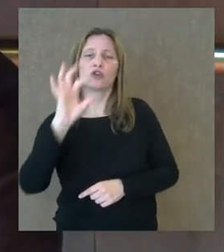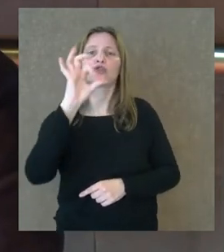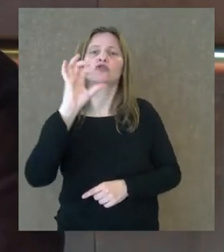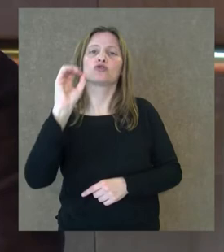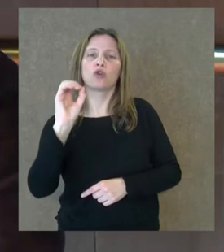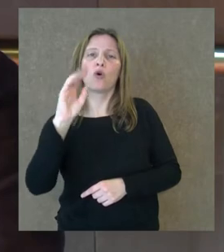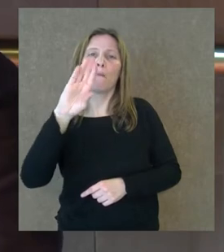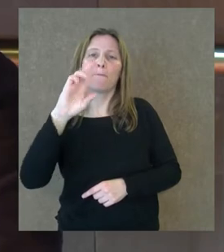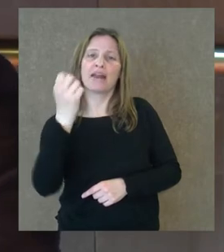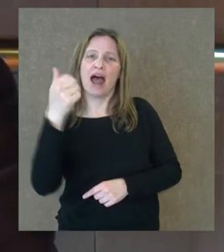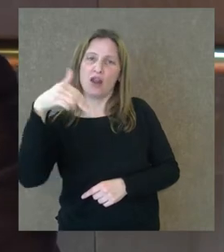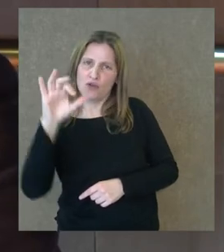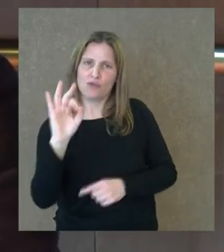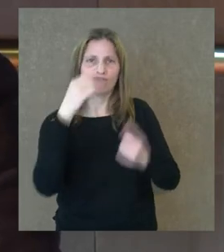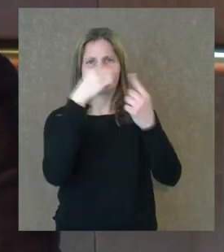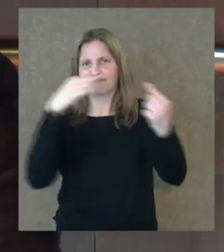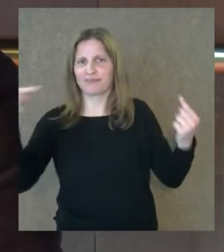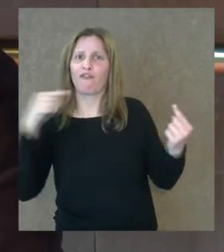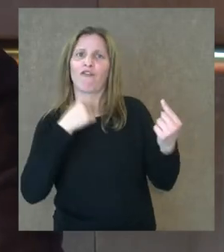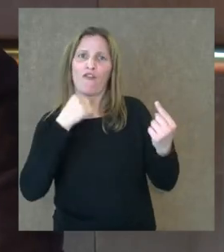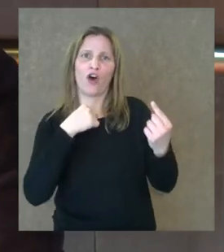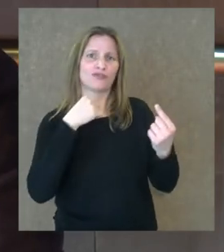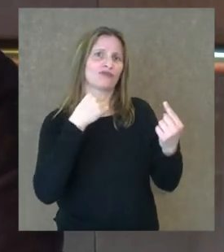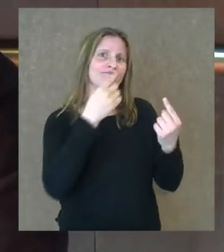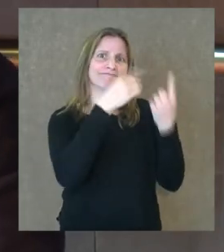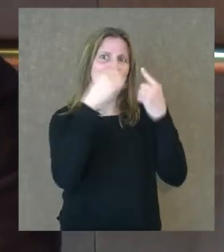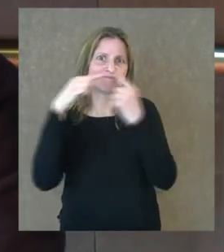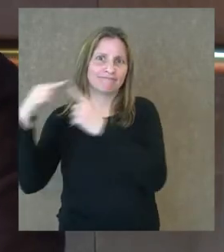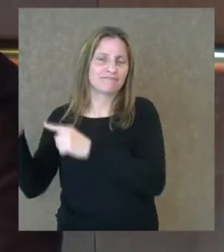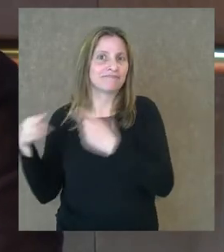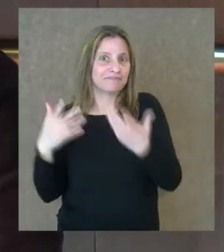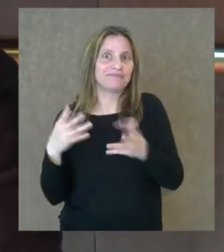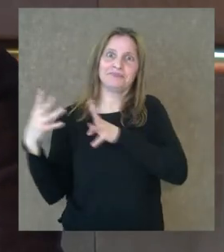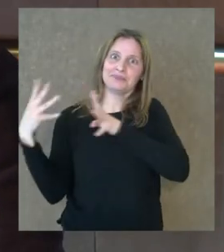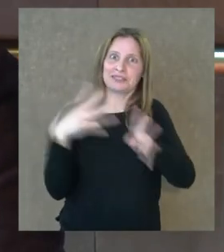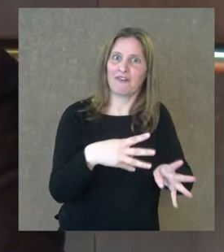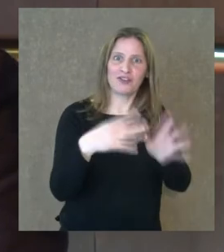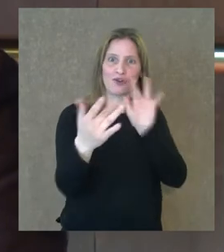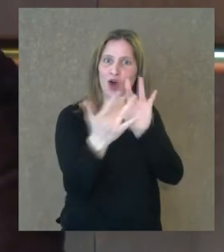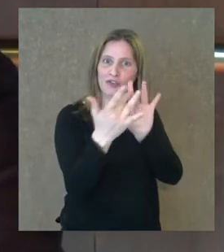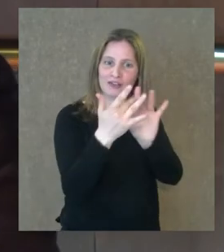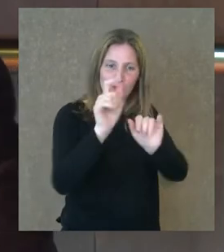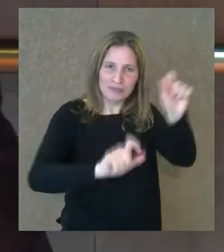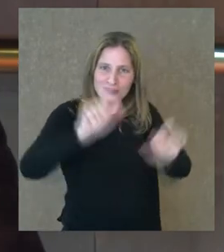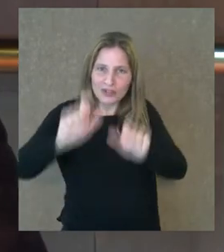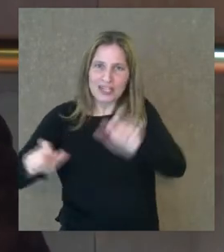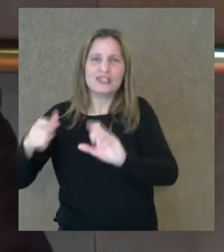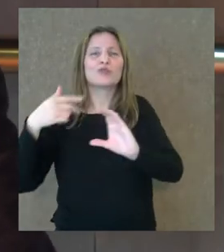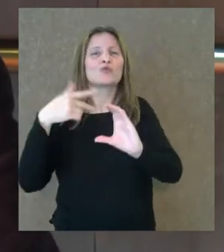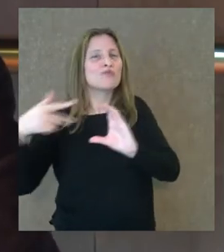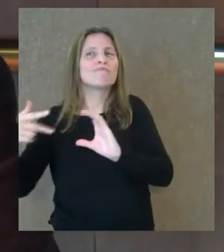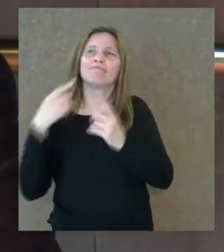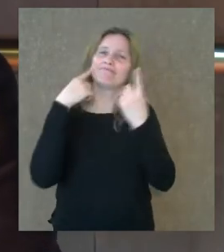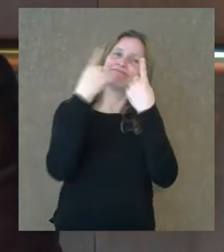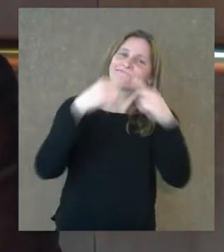desafío es de volver a encontrarnos con el público y hacerlo directamente y no a través de las plataformas que varias instituciones han